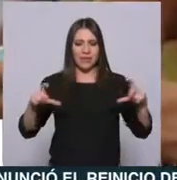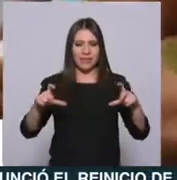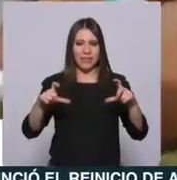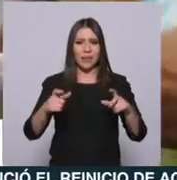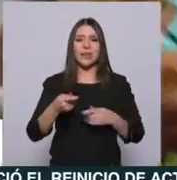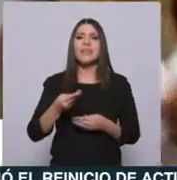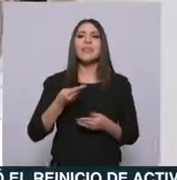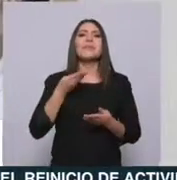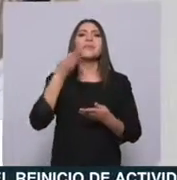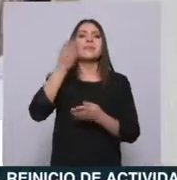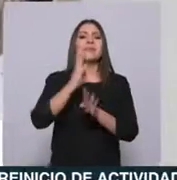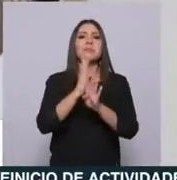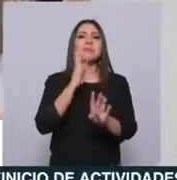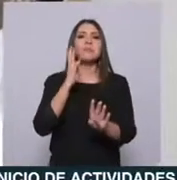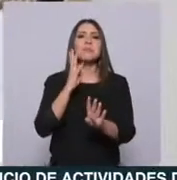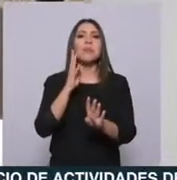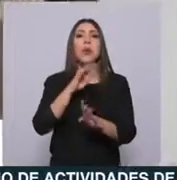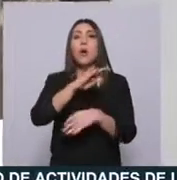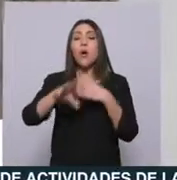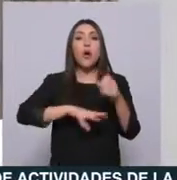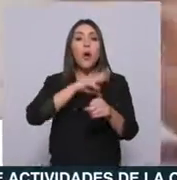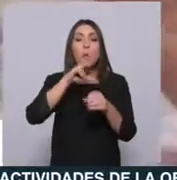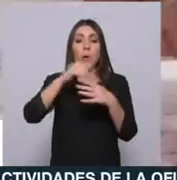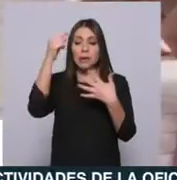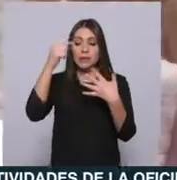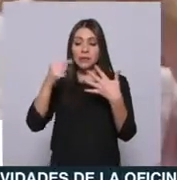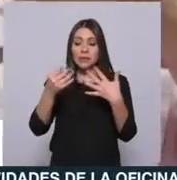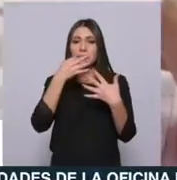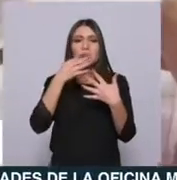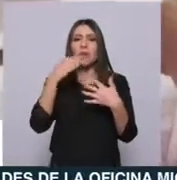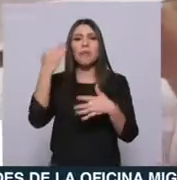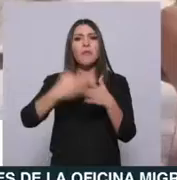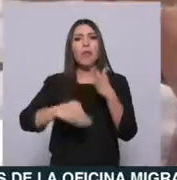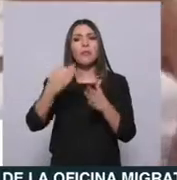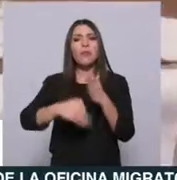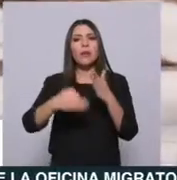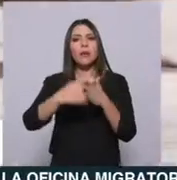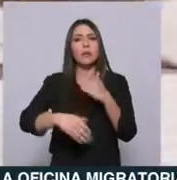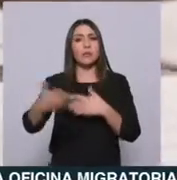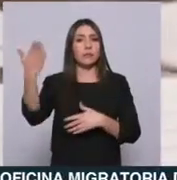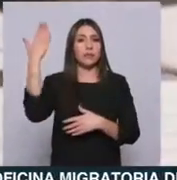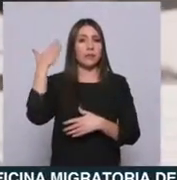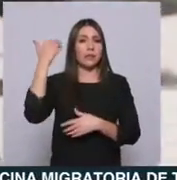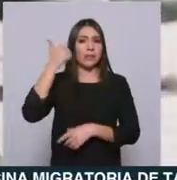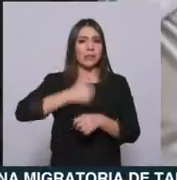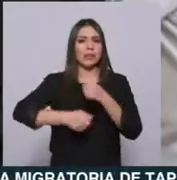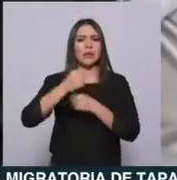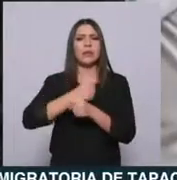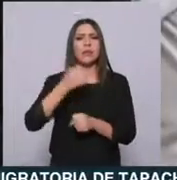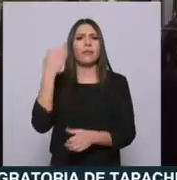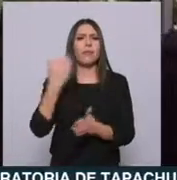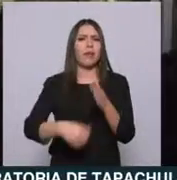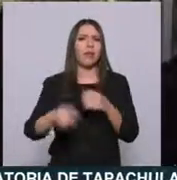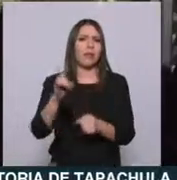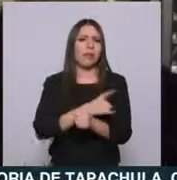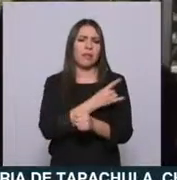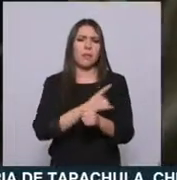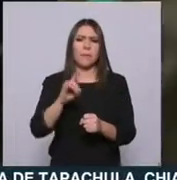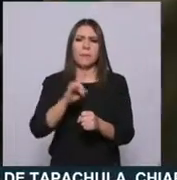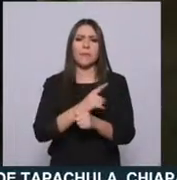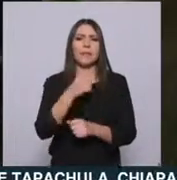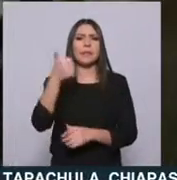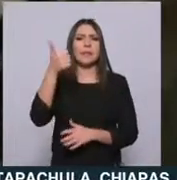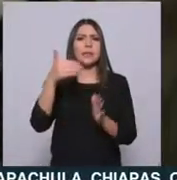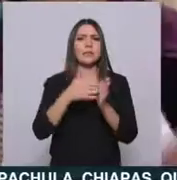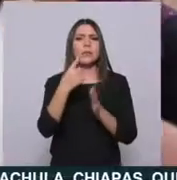de medicamento requerido. El sexenio pasado cerró con irregularidades cometidas en el sector salud por 3.137